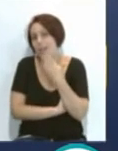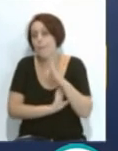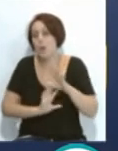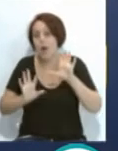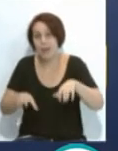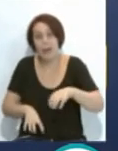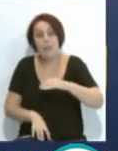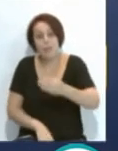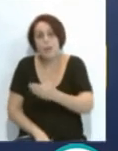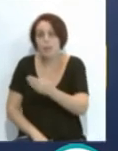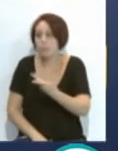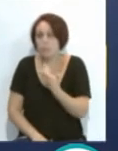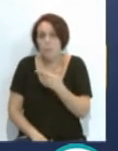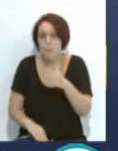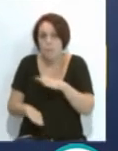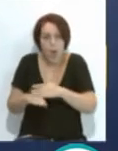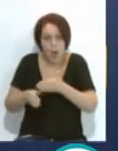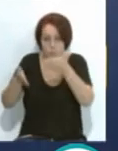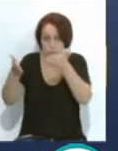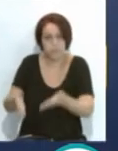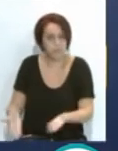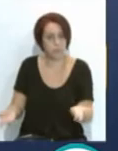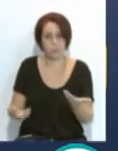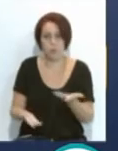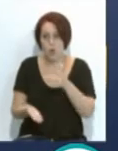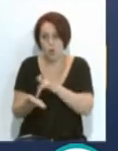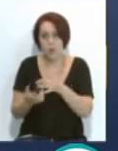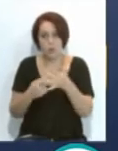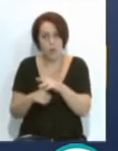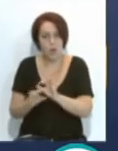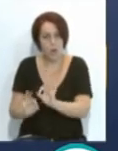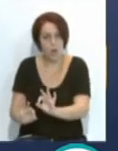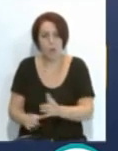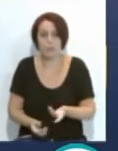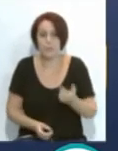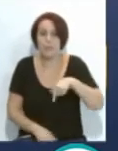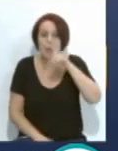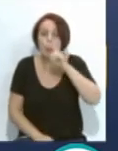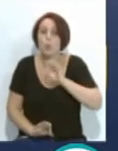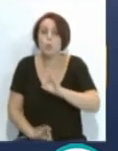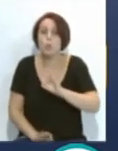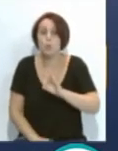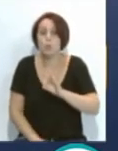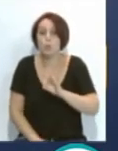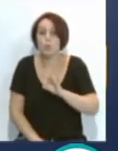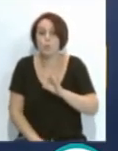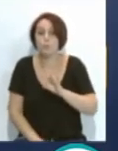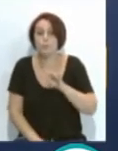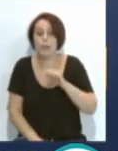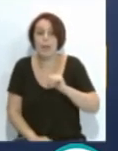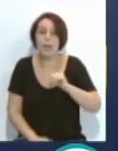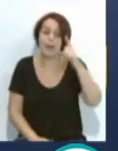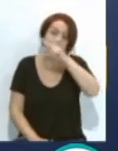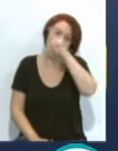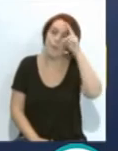esos casos y podríamos poner en este año precisamente empezando por el Real